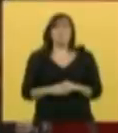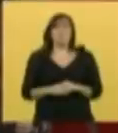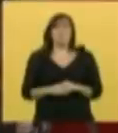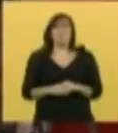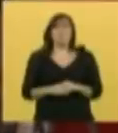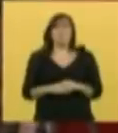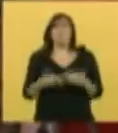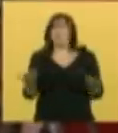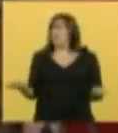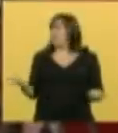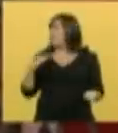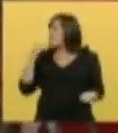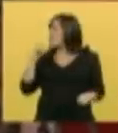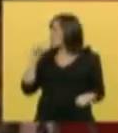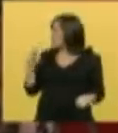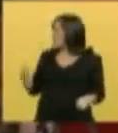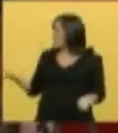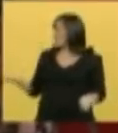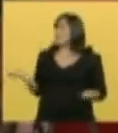Julián,